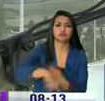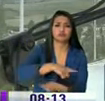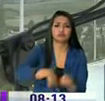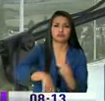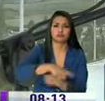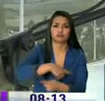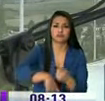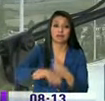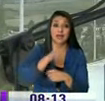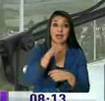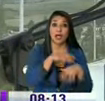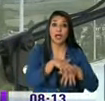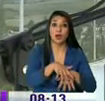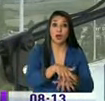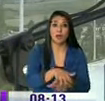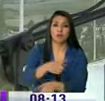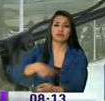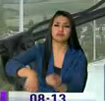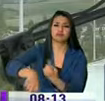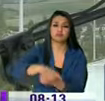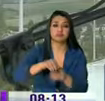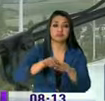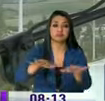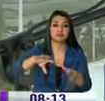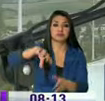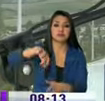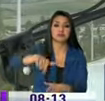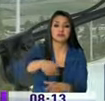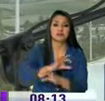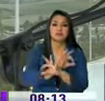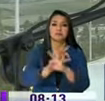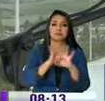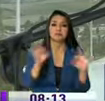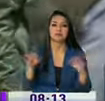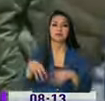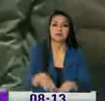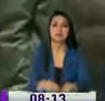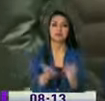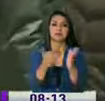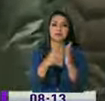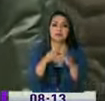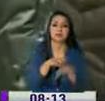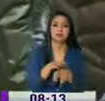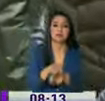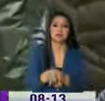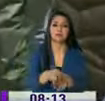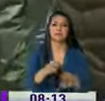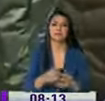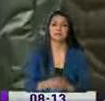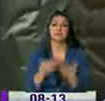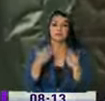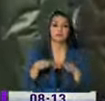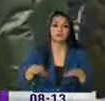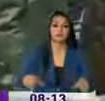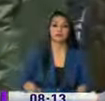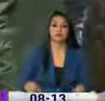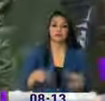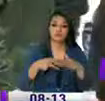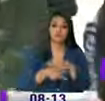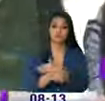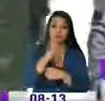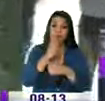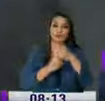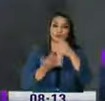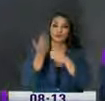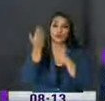devolviendo las aguas grises y negras depuradas al río Cinto en su estado natural. Con obras de alcantarillado inauguradas hace